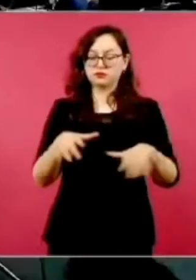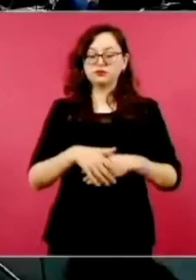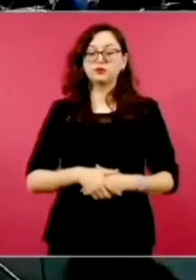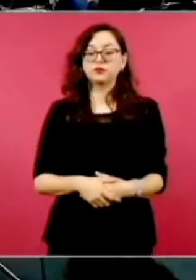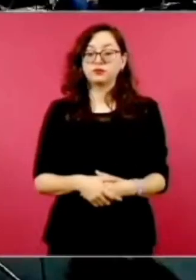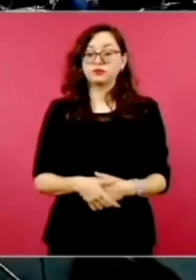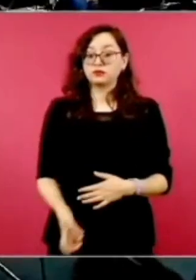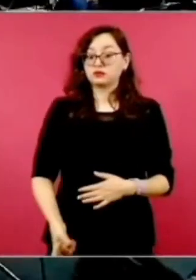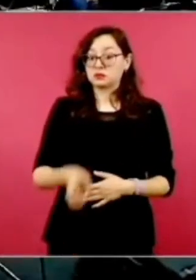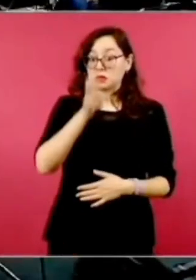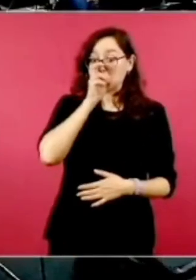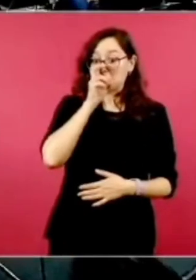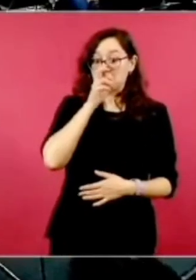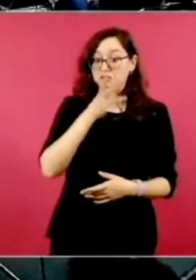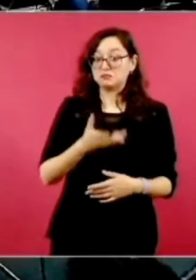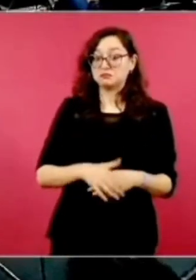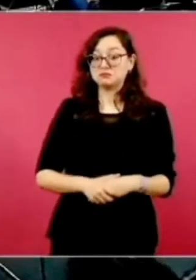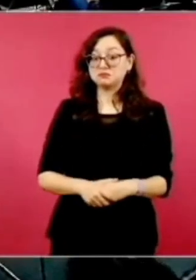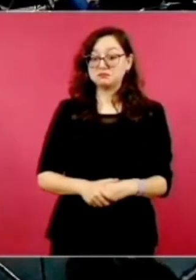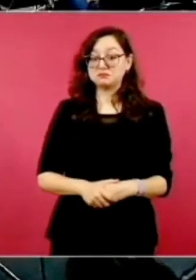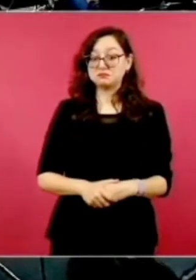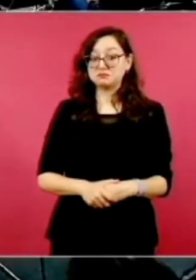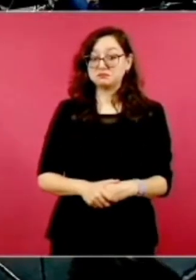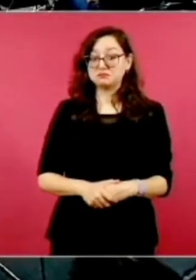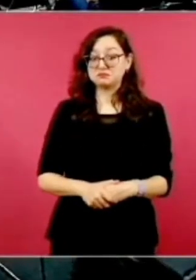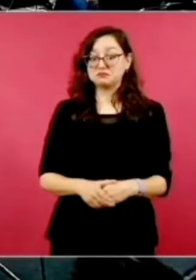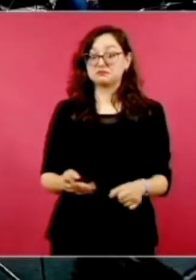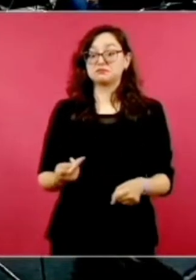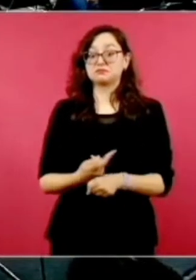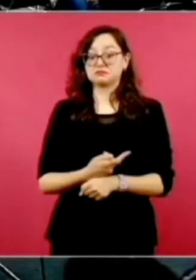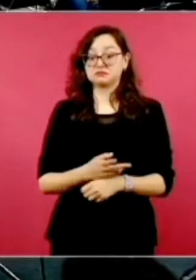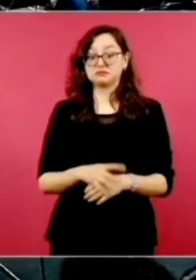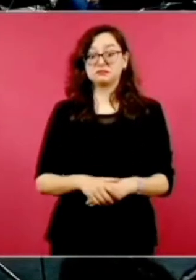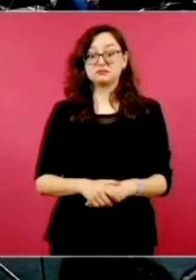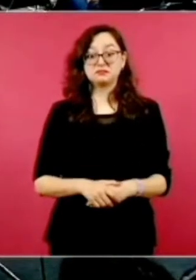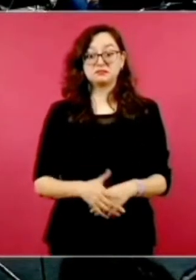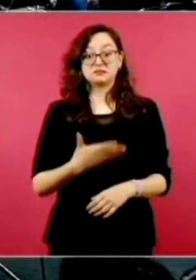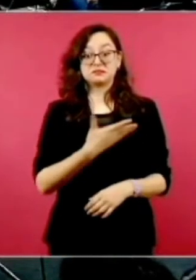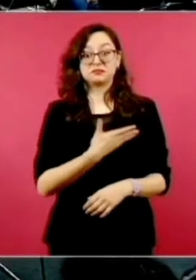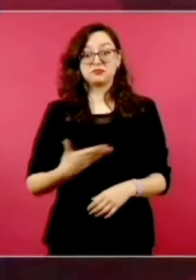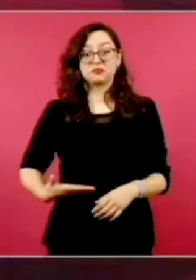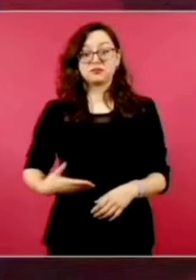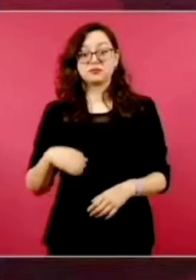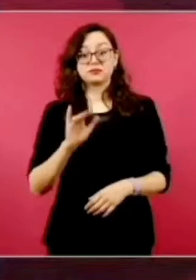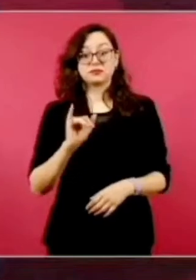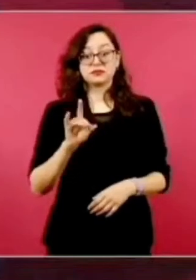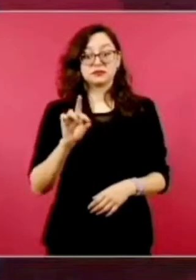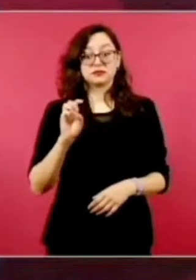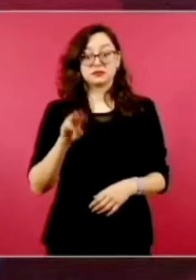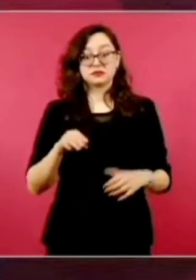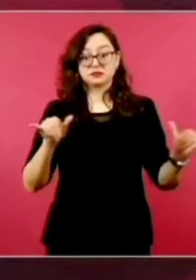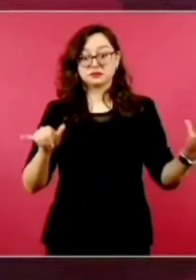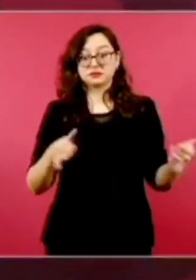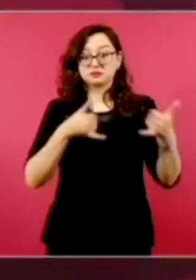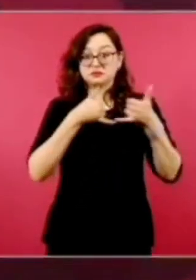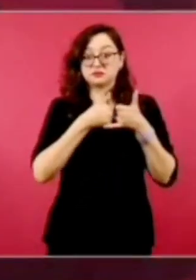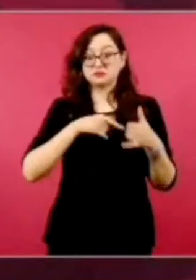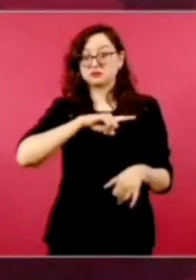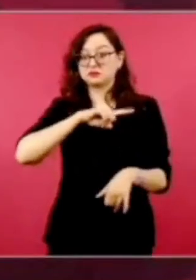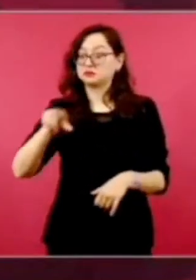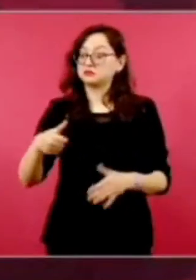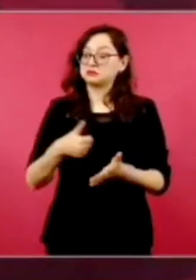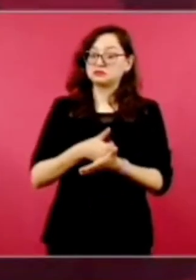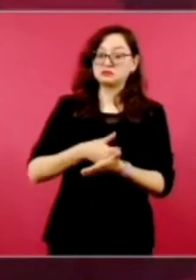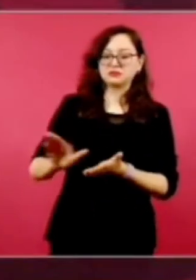políticas migratorias, presidente, en México? Después, sobre todo, de la llamada con el presidente Biden y las medidas de Estados Unidos. No,